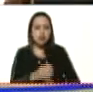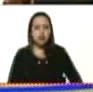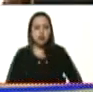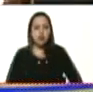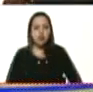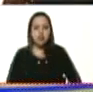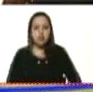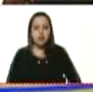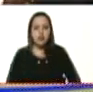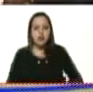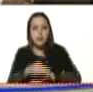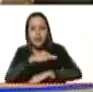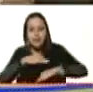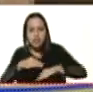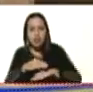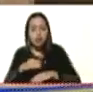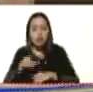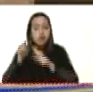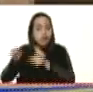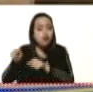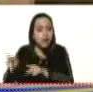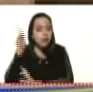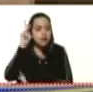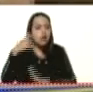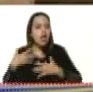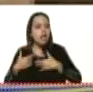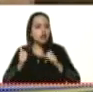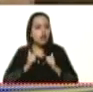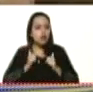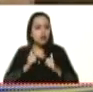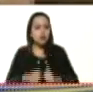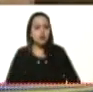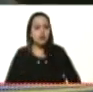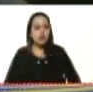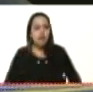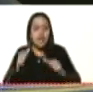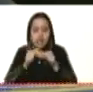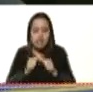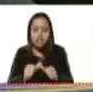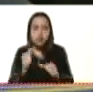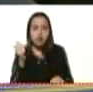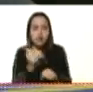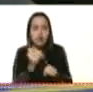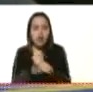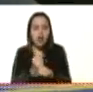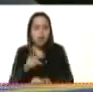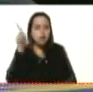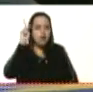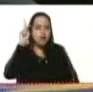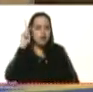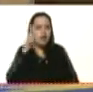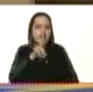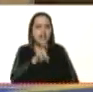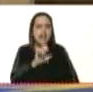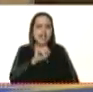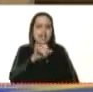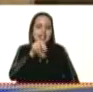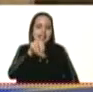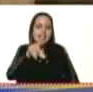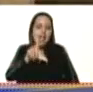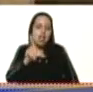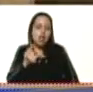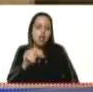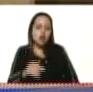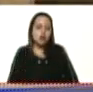profesor Aristóbulo, sobre todo es con usted, si cumplimos nuestro sagrado deber, profesor Reinaldo Bolívar, si cumplimos